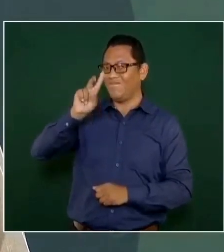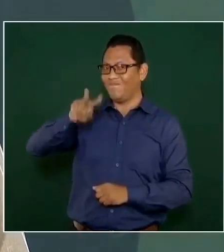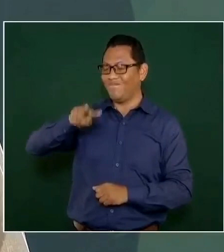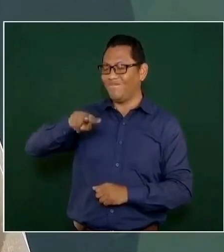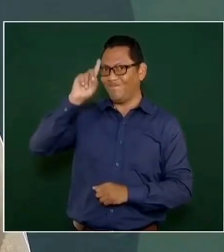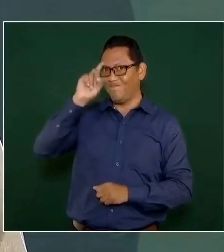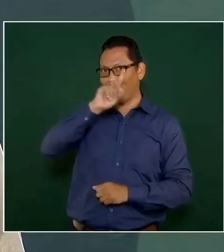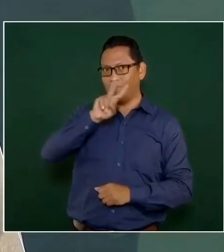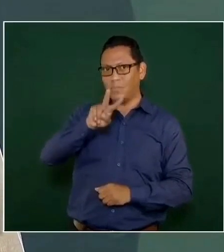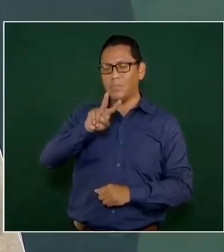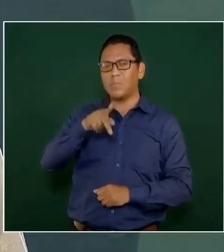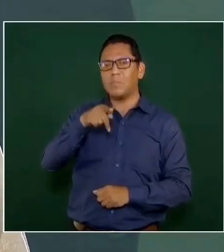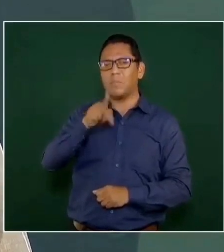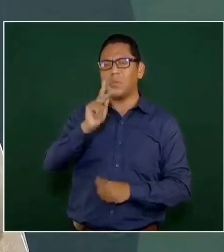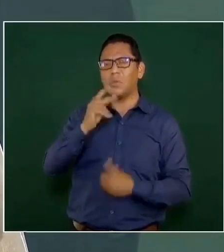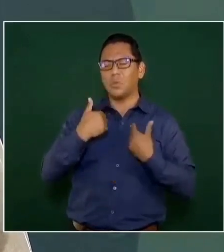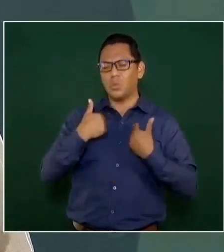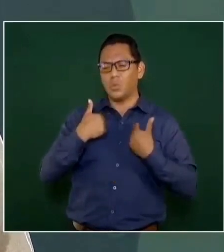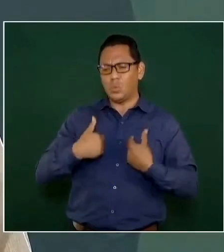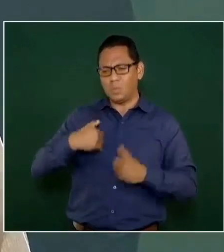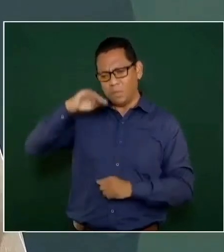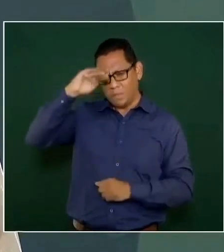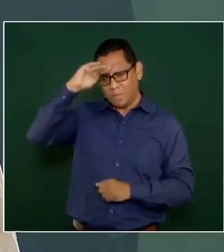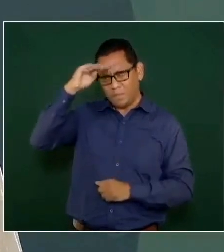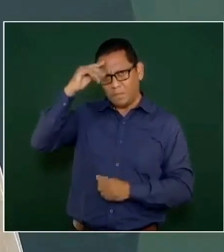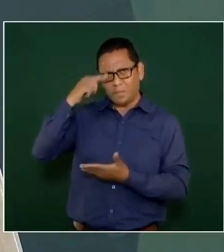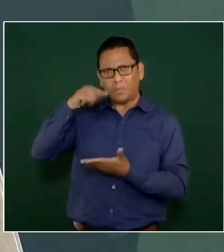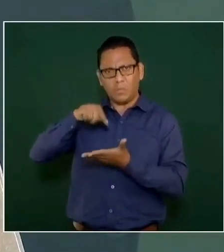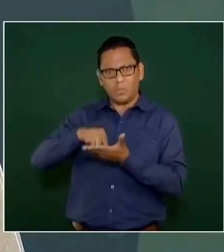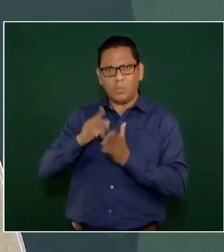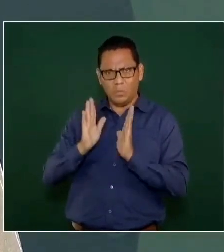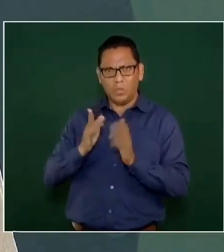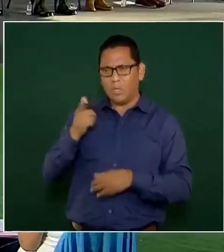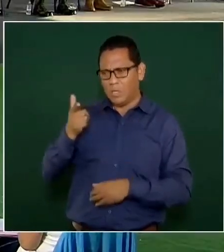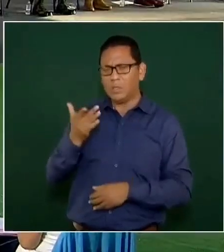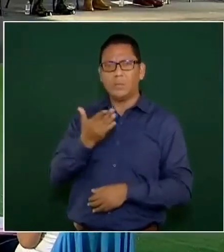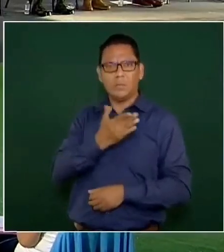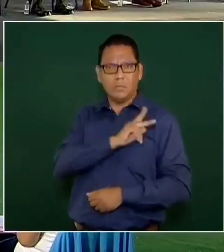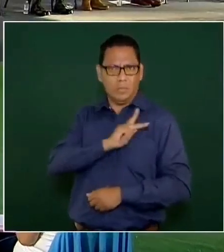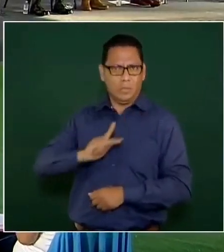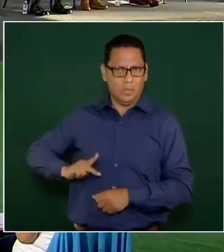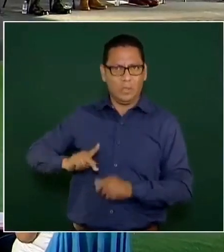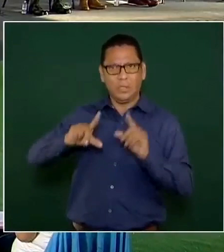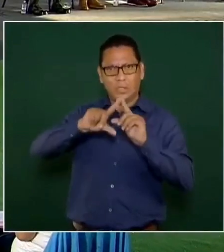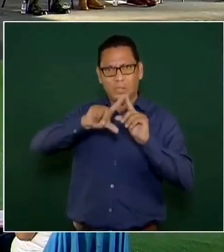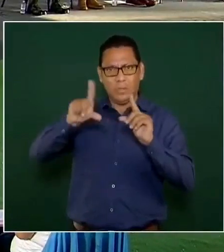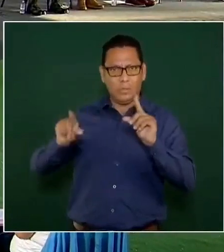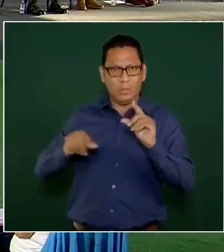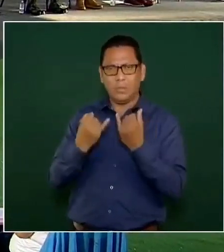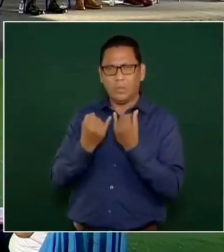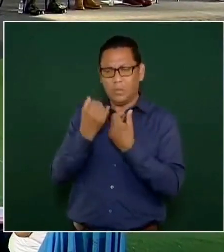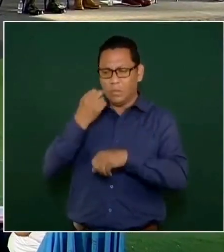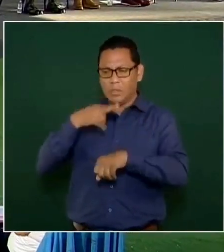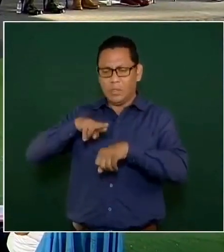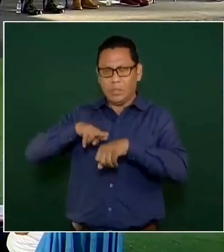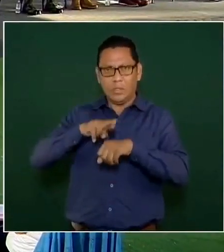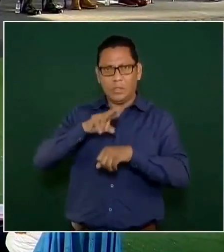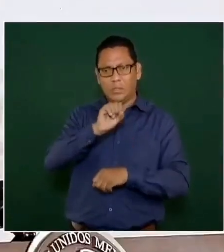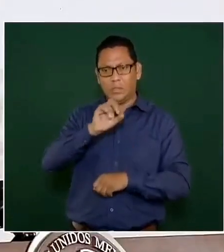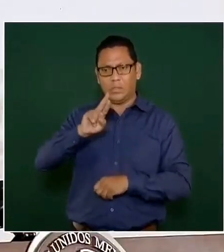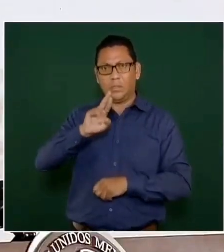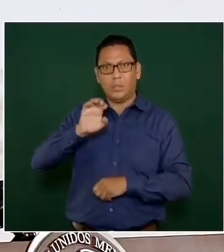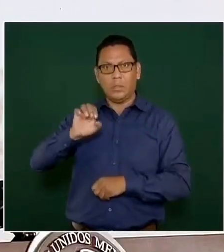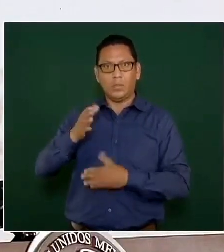pero creo que conforme a las instrucciones que nos dio el presidente de la República y el secretario de Relaciones Exteriores,